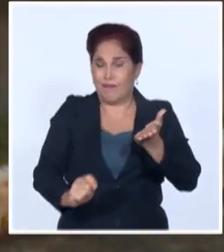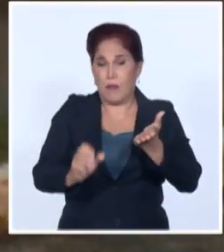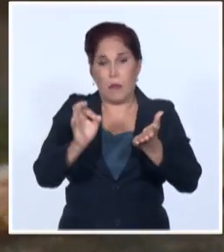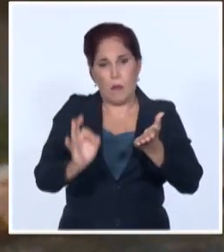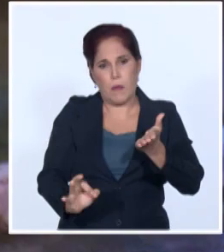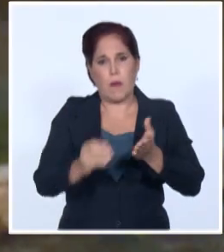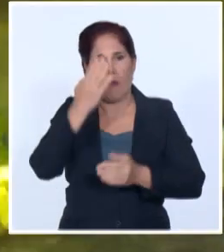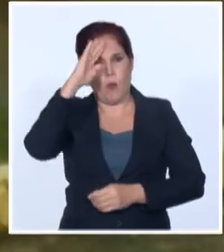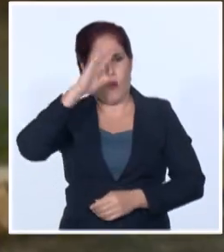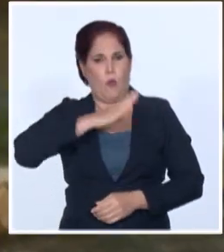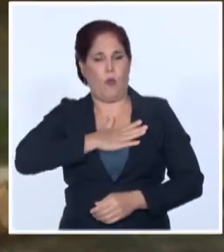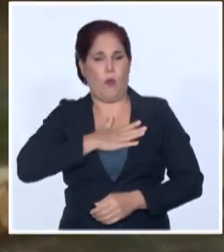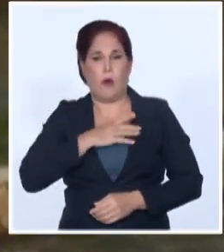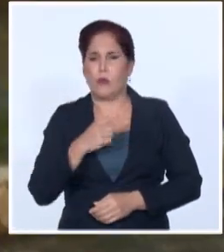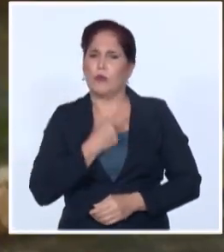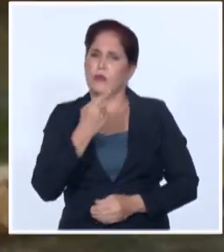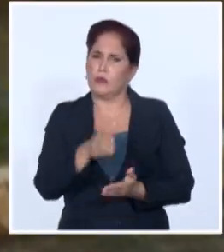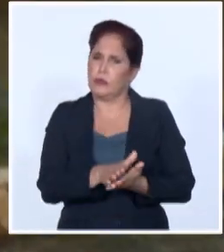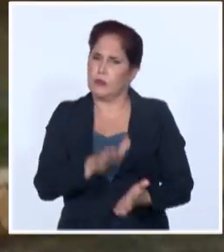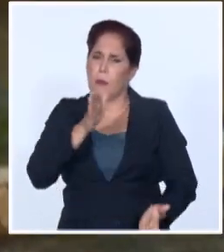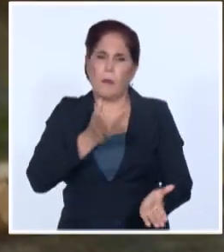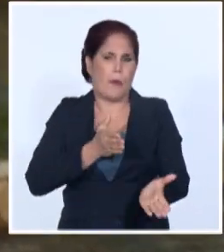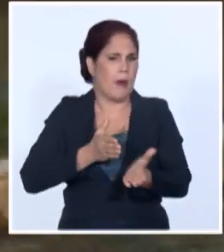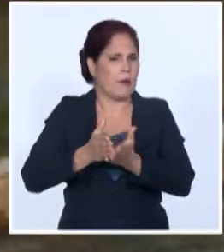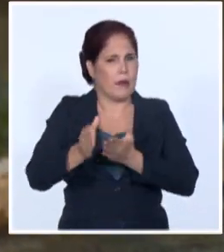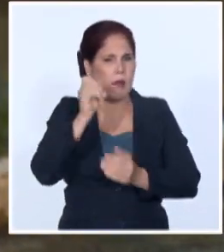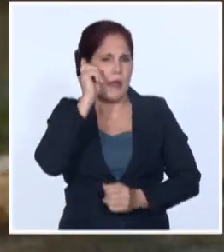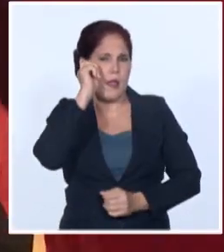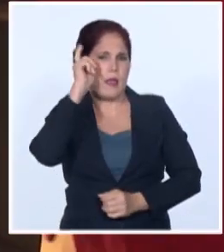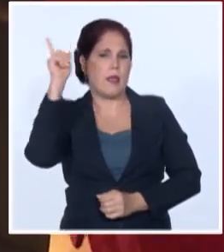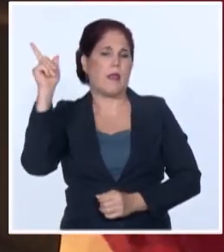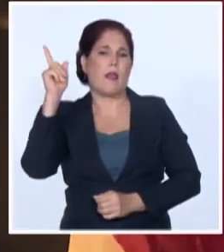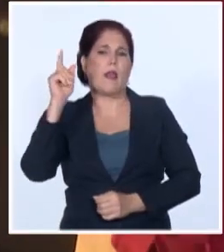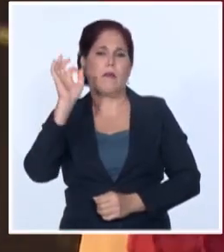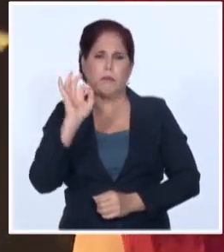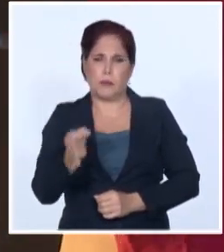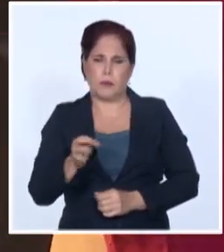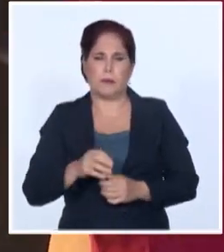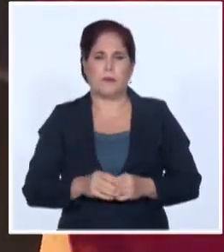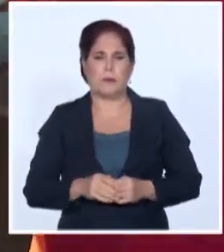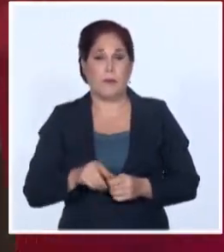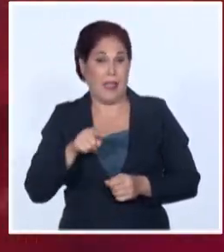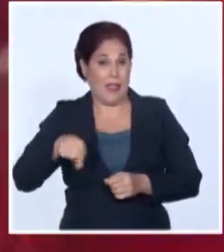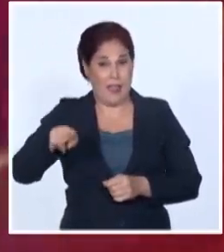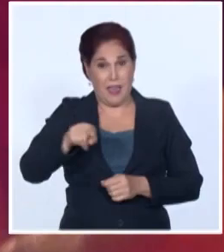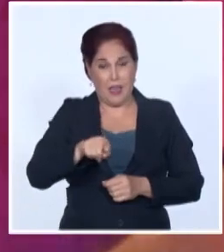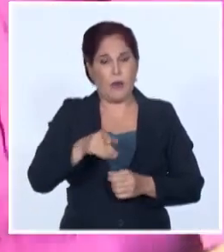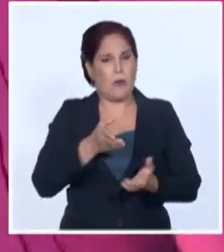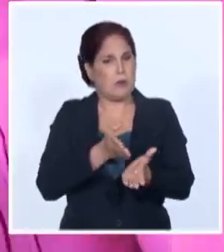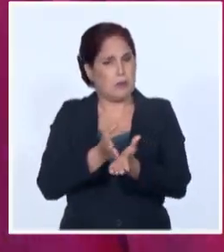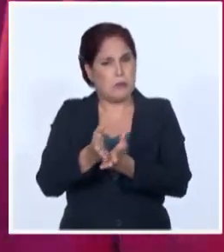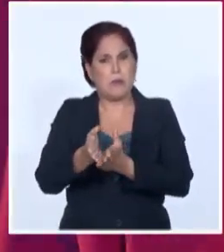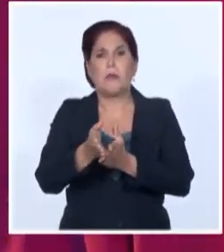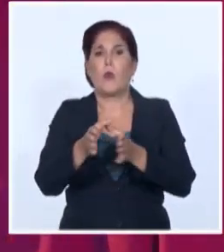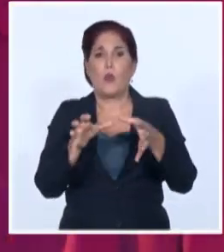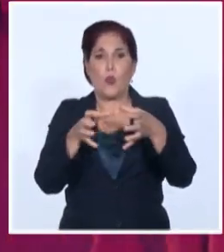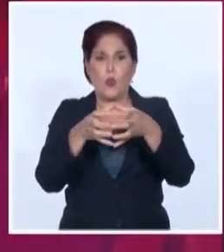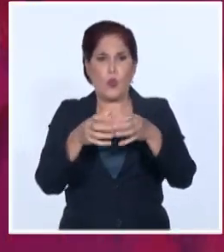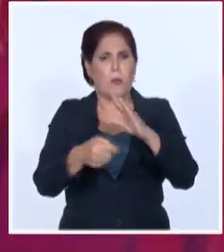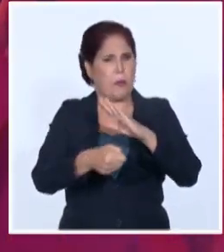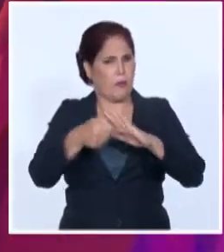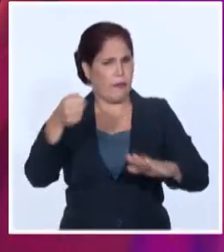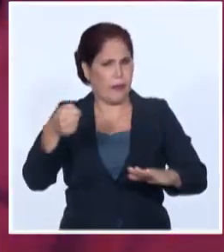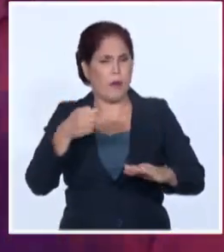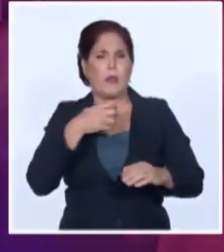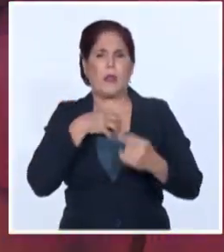por supuesto con el compromiso de mantener el legado de Nené y de Alberto Álvarez. Con notable estabilidad de sus integrantes, preserva un